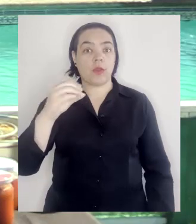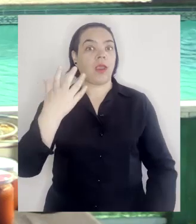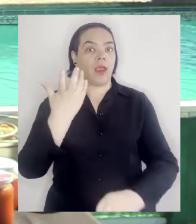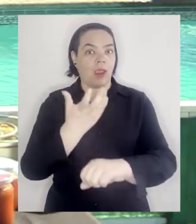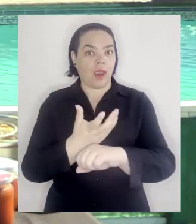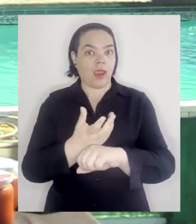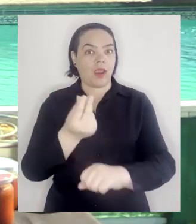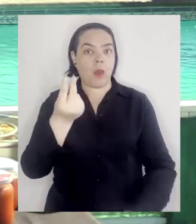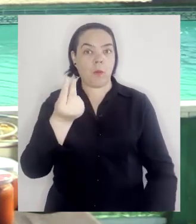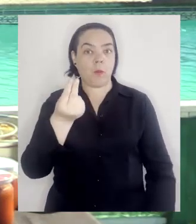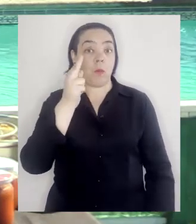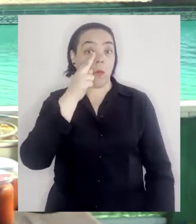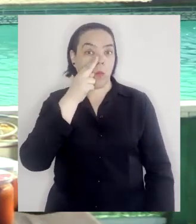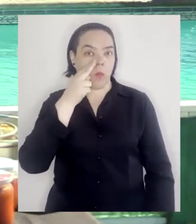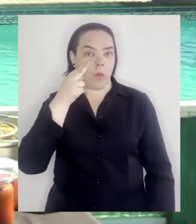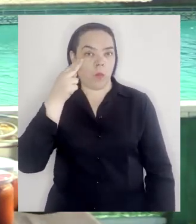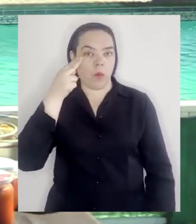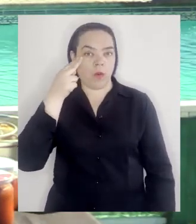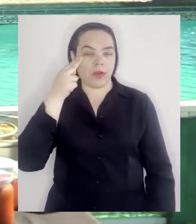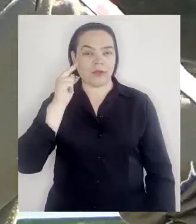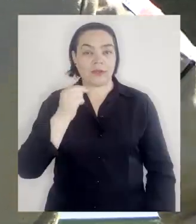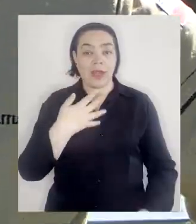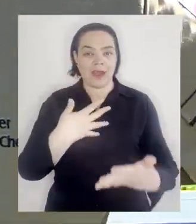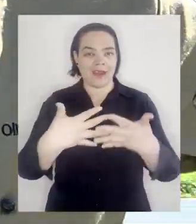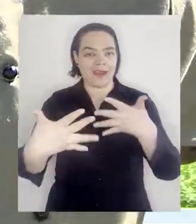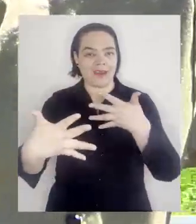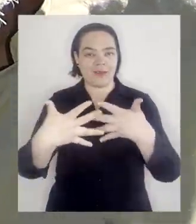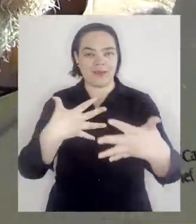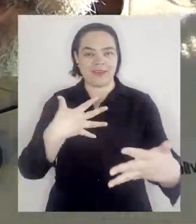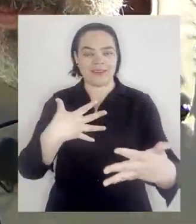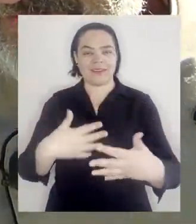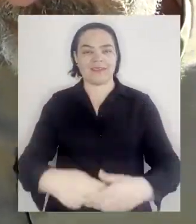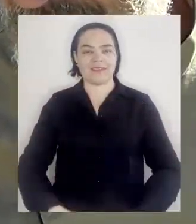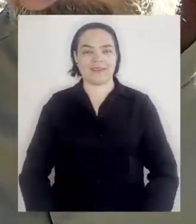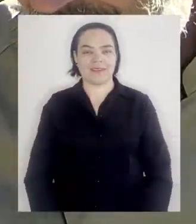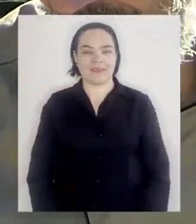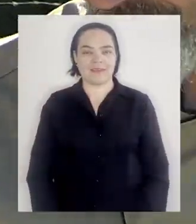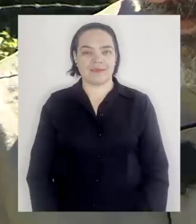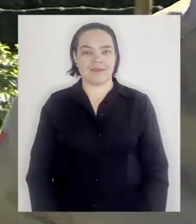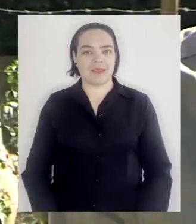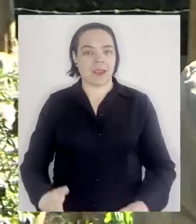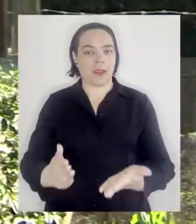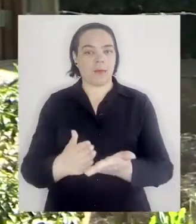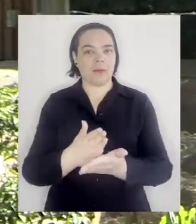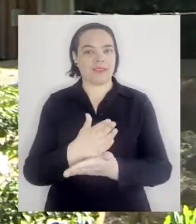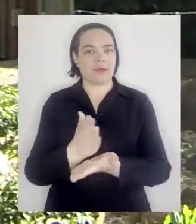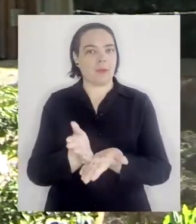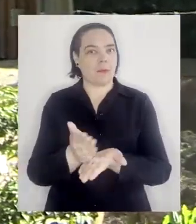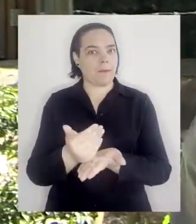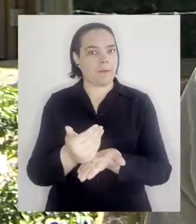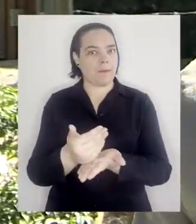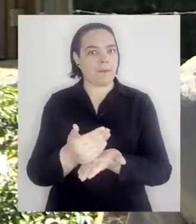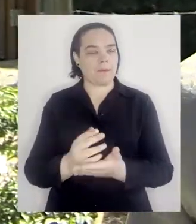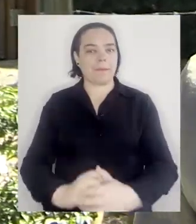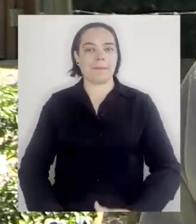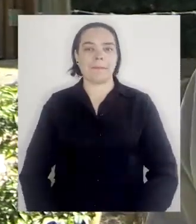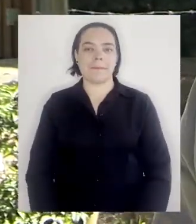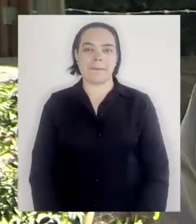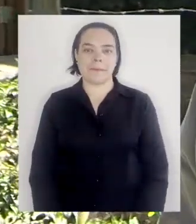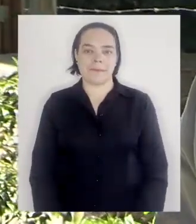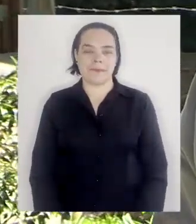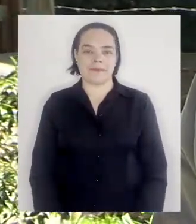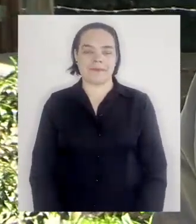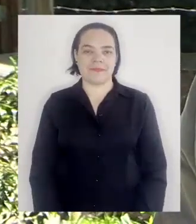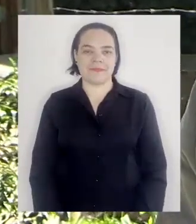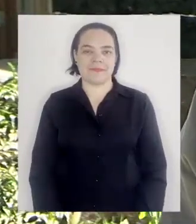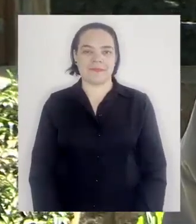este tipo de mermelada especial. Sí. Así que ahora empecemos con el relleno, termina esa nomás. Y